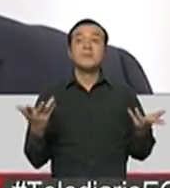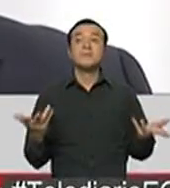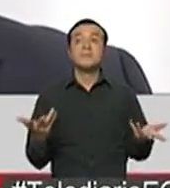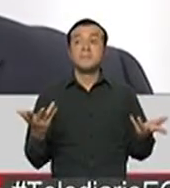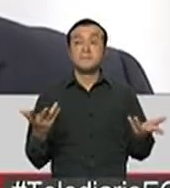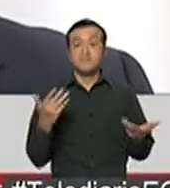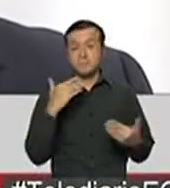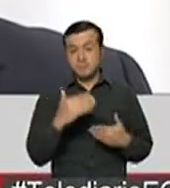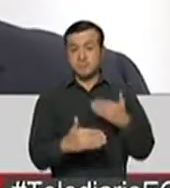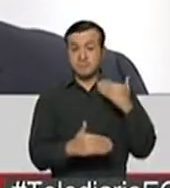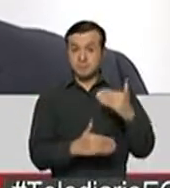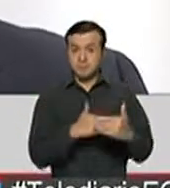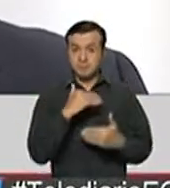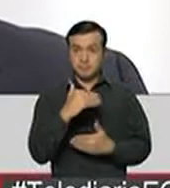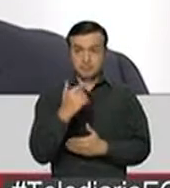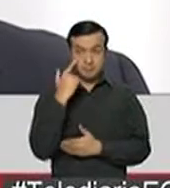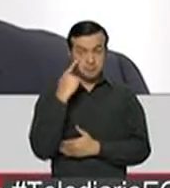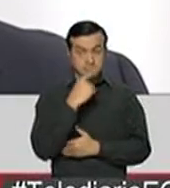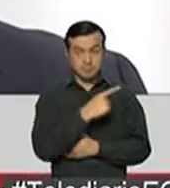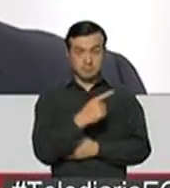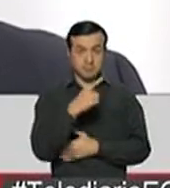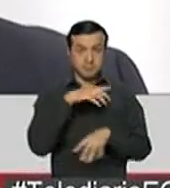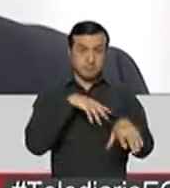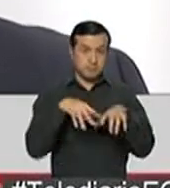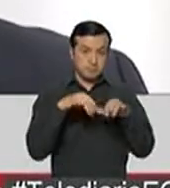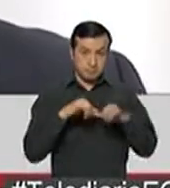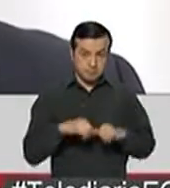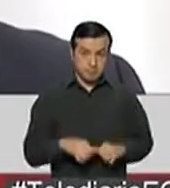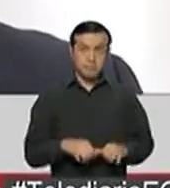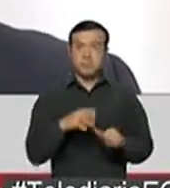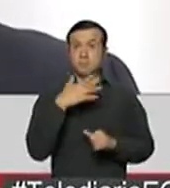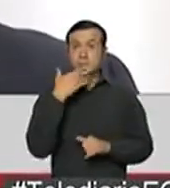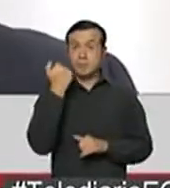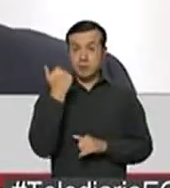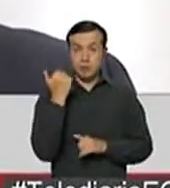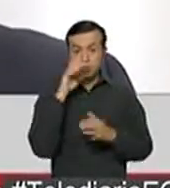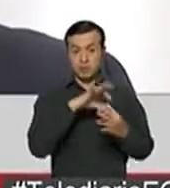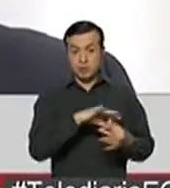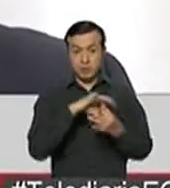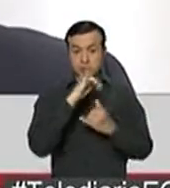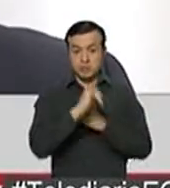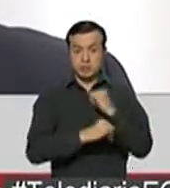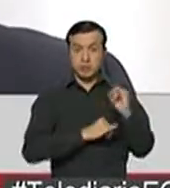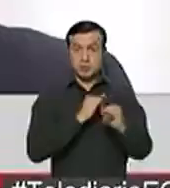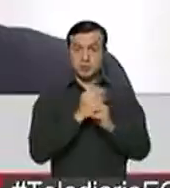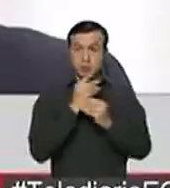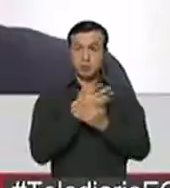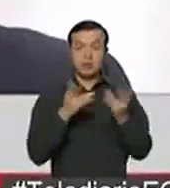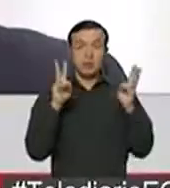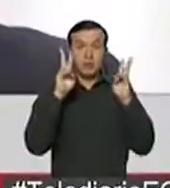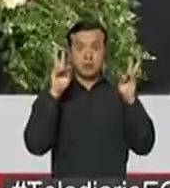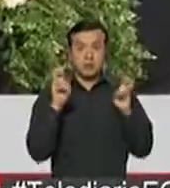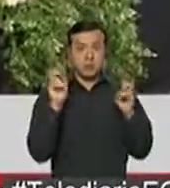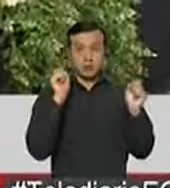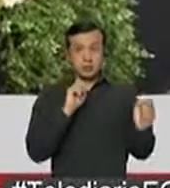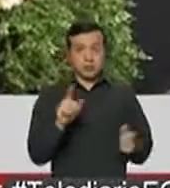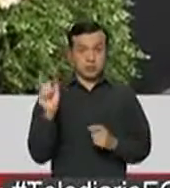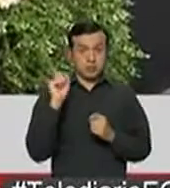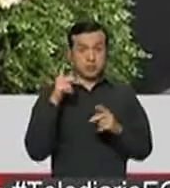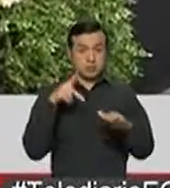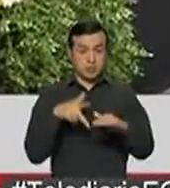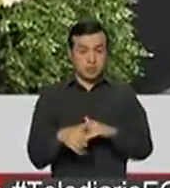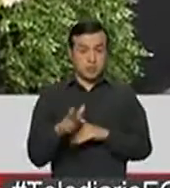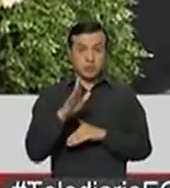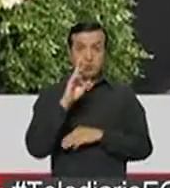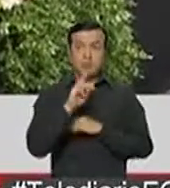ir consensuando ciertas posiciones, ciertas acciones, mejorando la cooperación internacional en el tema de migración. La inauguración del